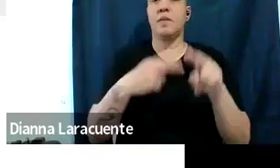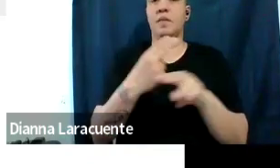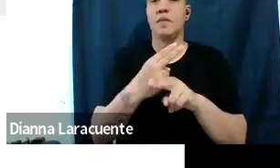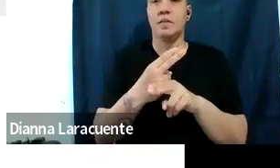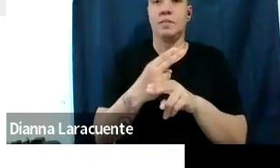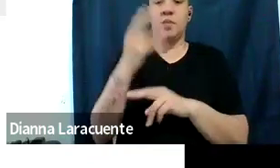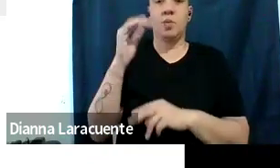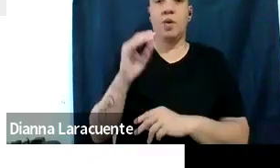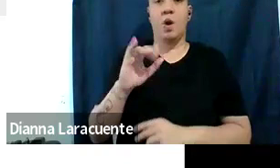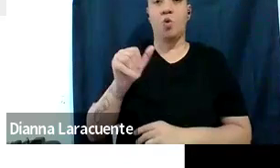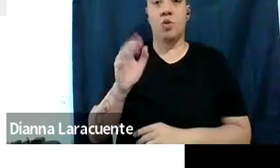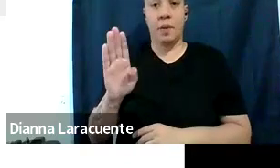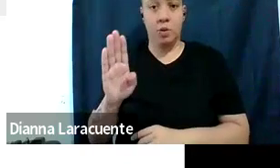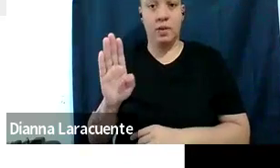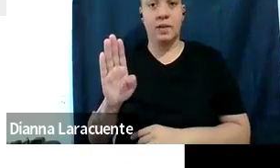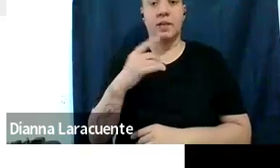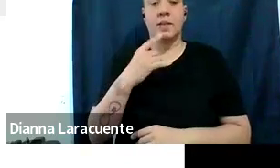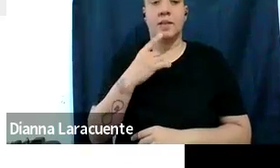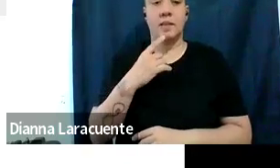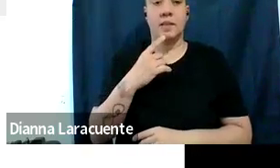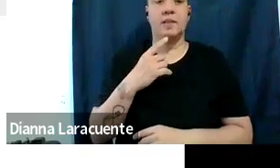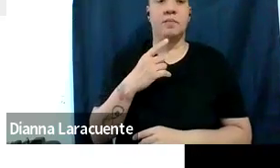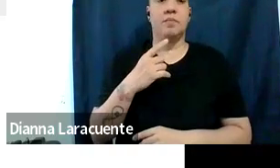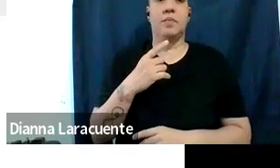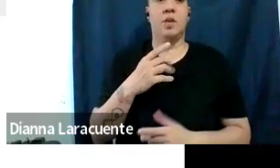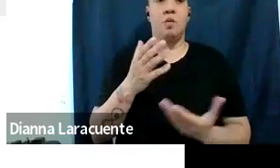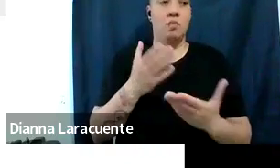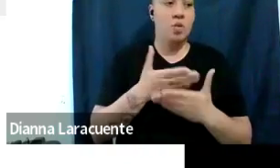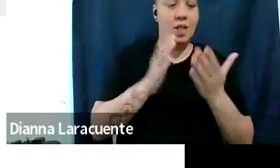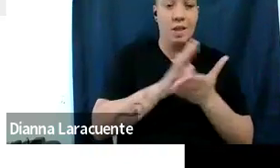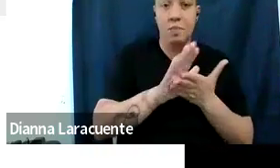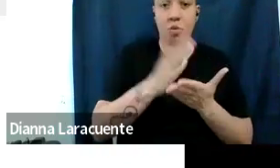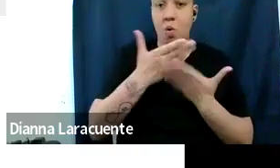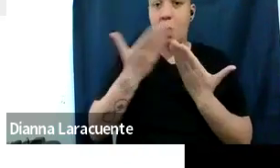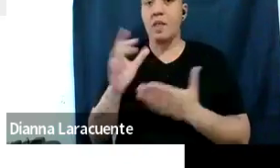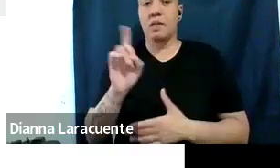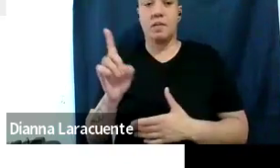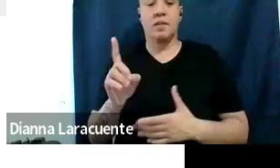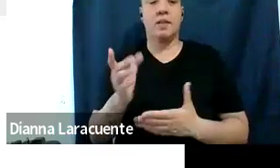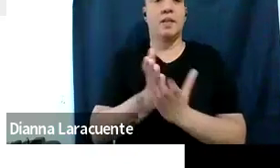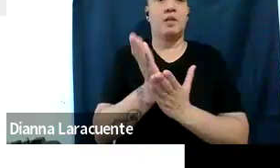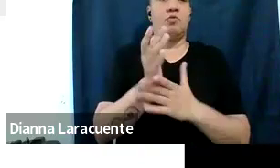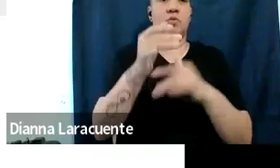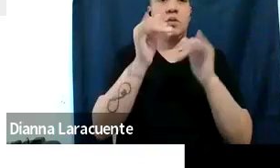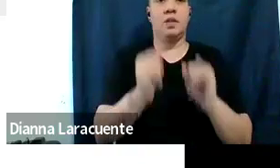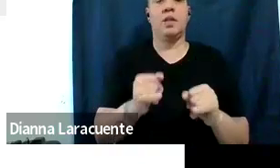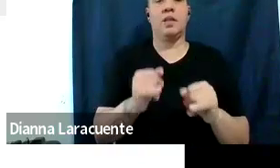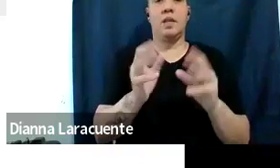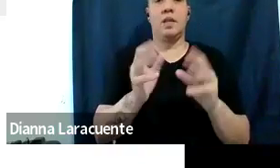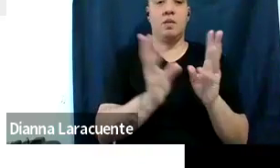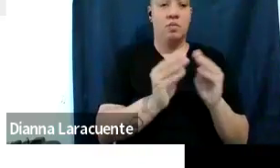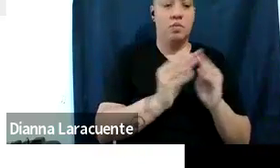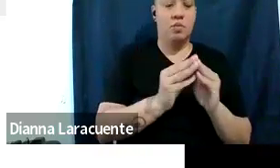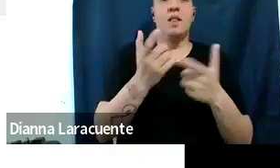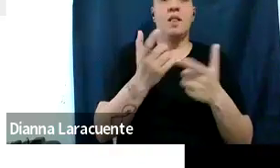que sin su sufragio limpio no hay democracia, los derechos individuales, la libertad de culto, la libertad de pensamiento, la libertad